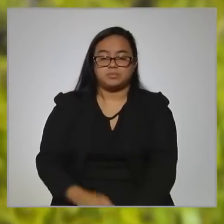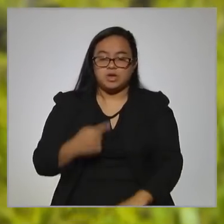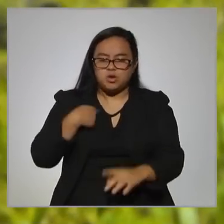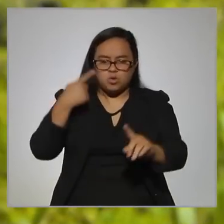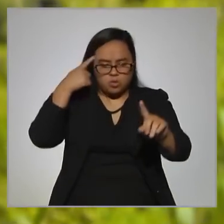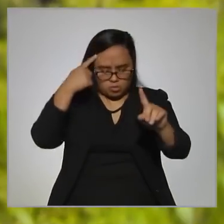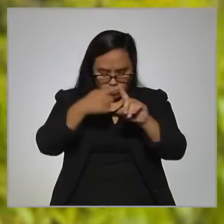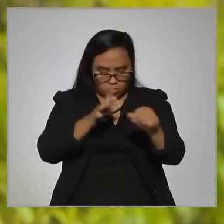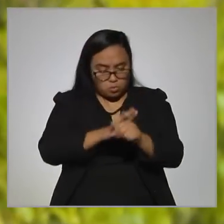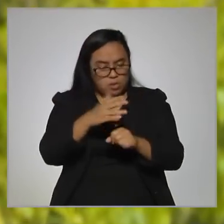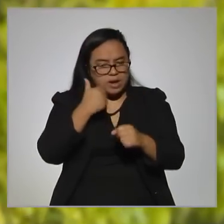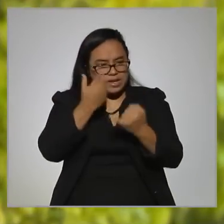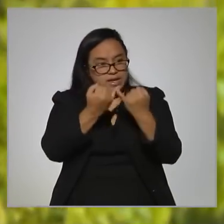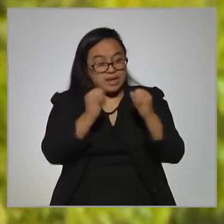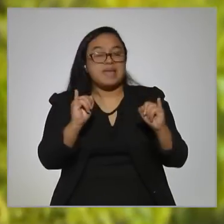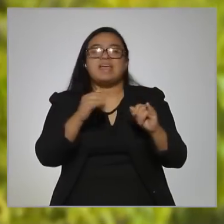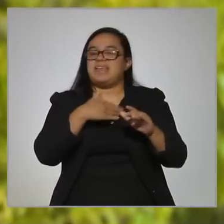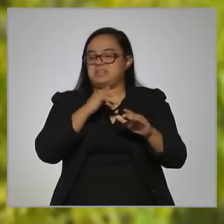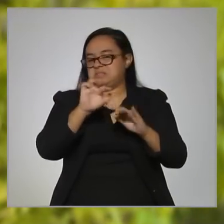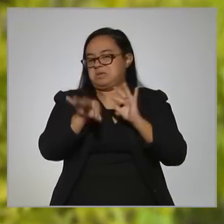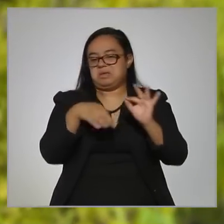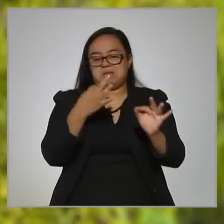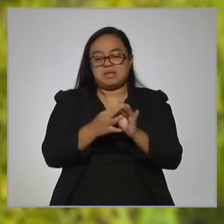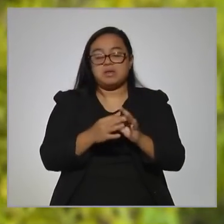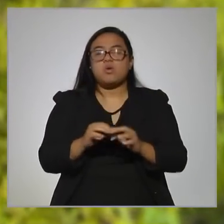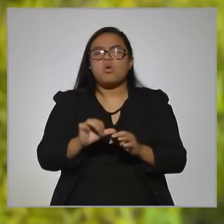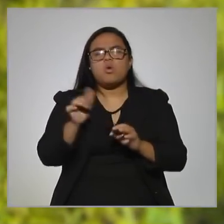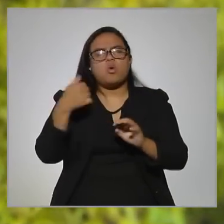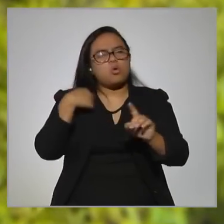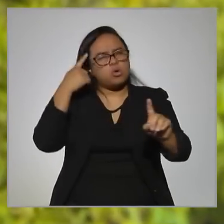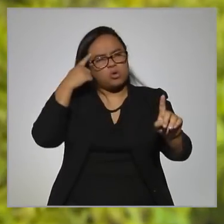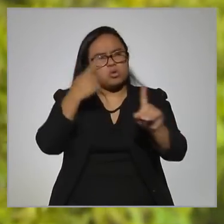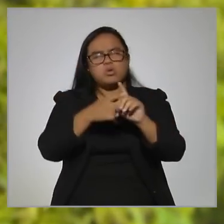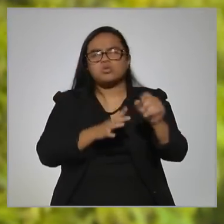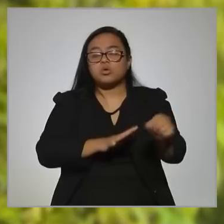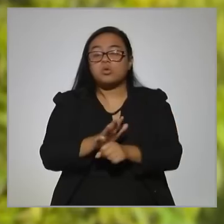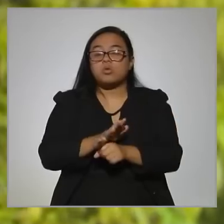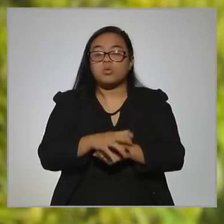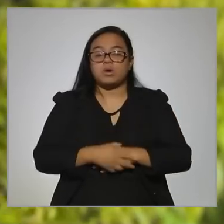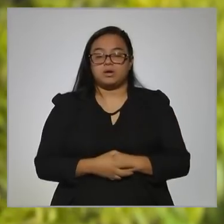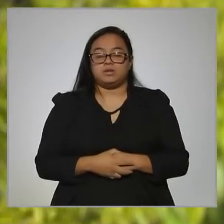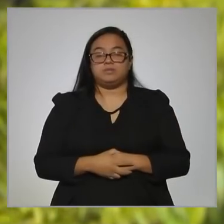independizarme, sí lo logré. Otro objetivo era